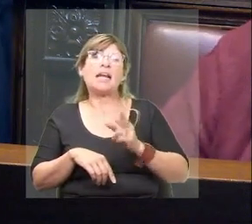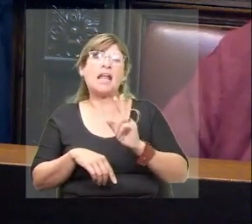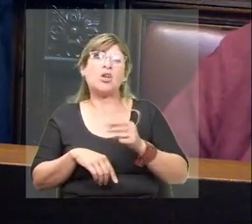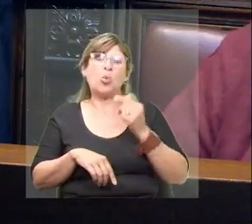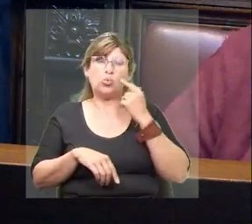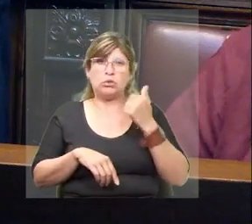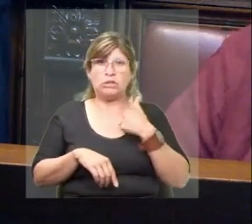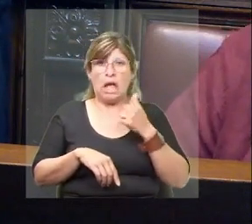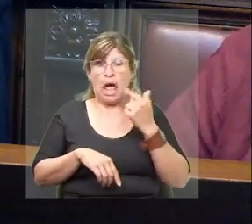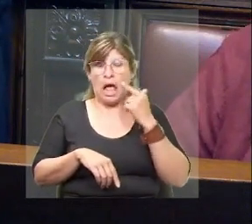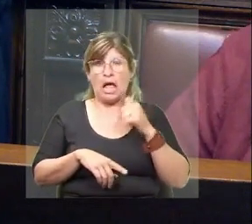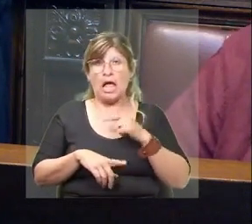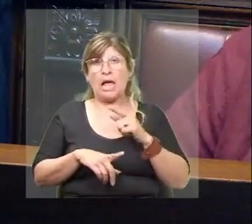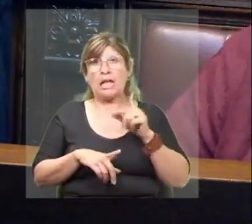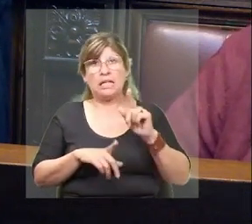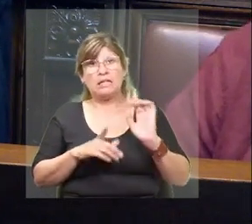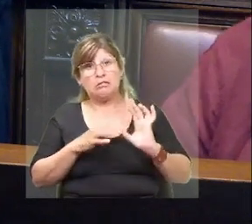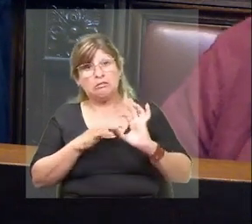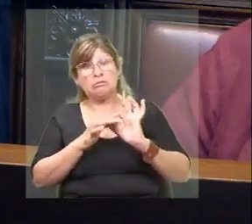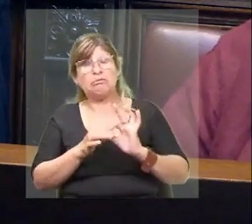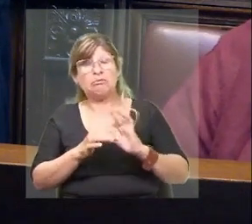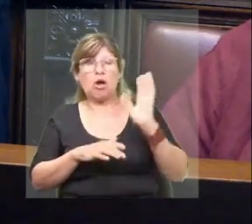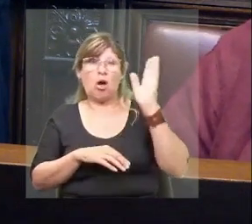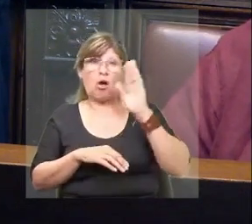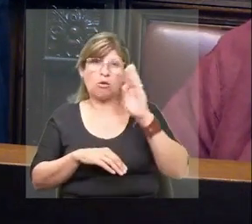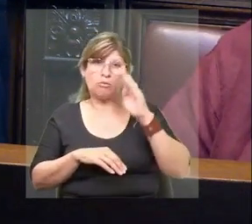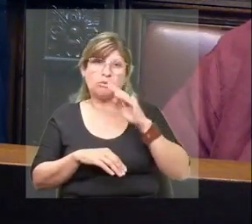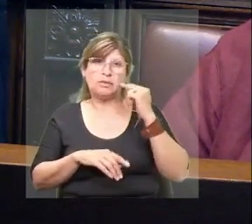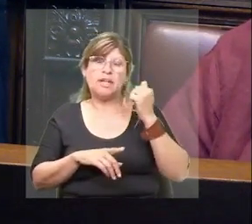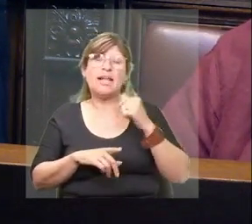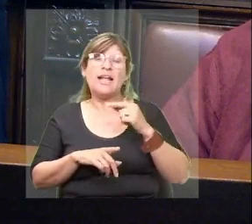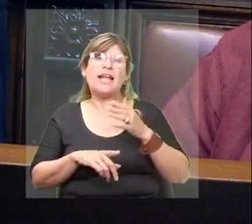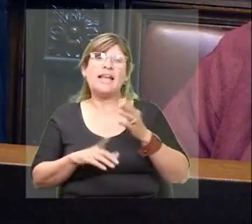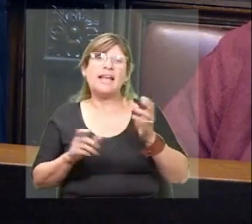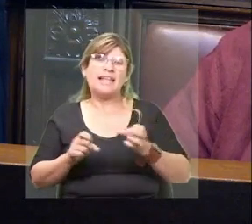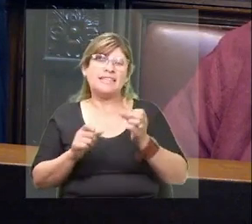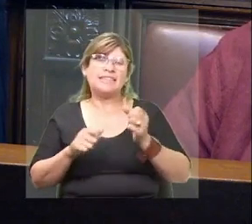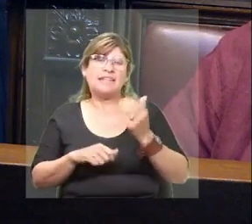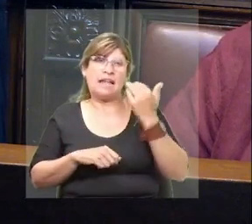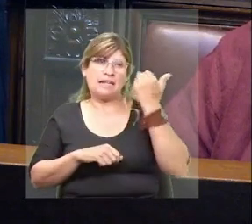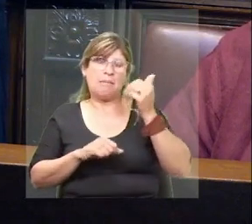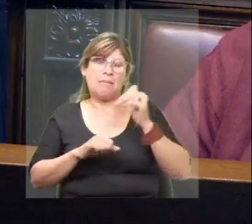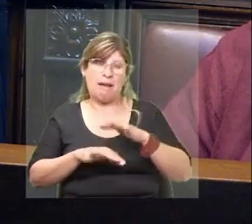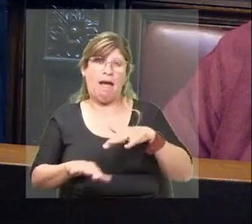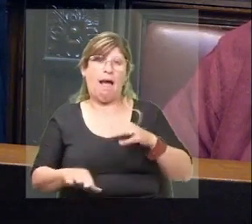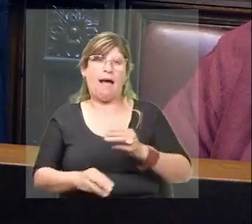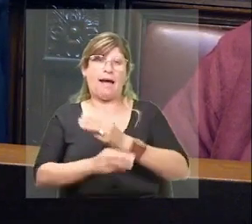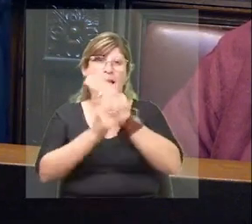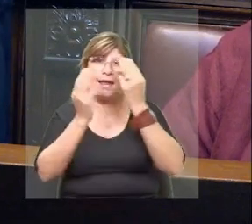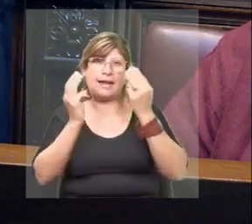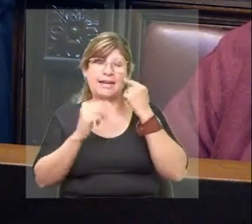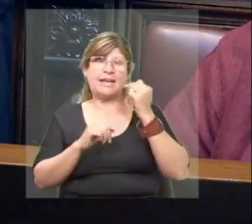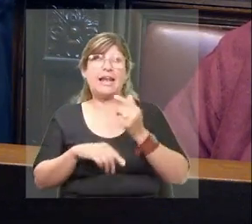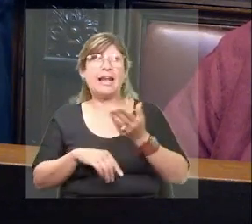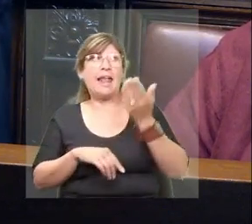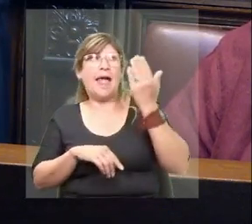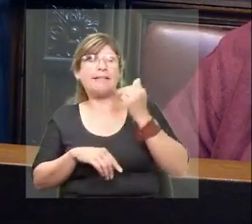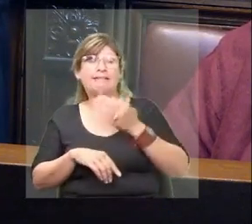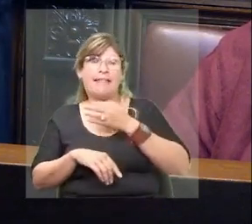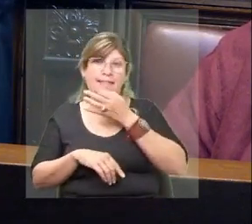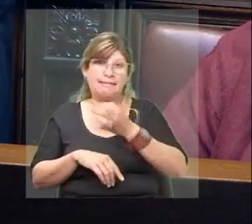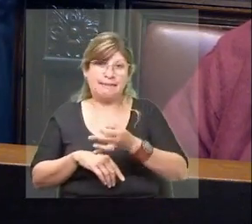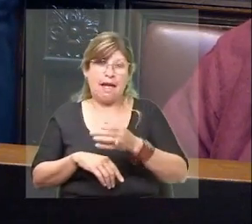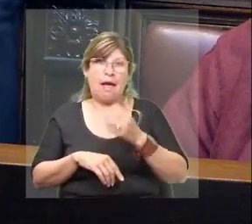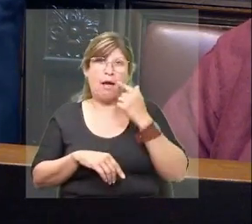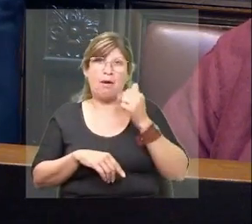un homenaje que seguramente le rendiría la Asamblea General y que, decíamos entonces, con